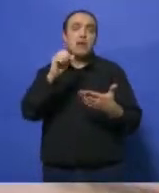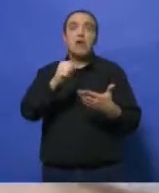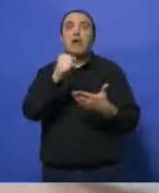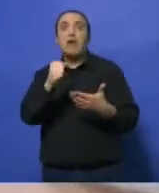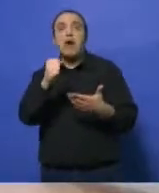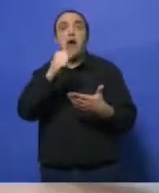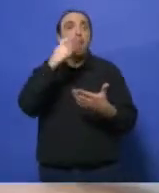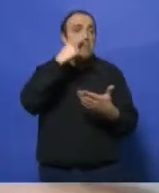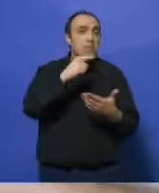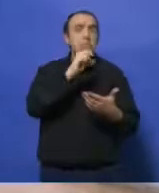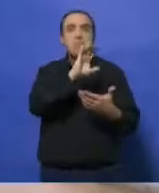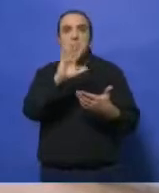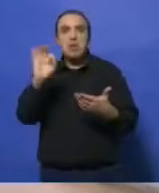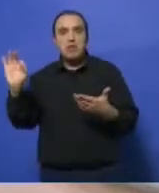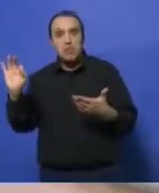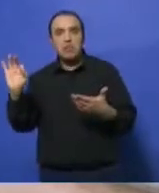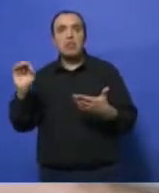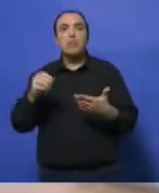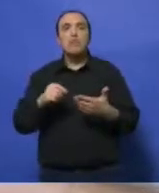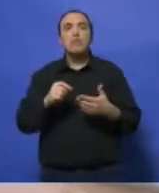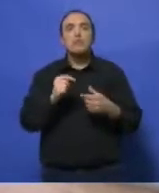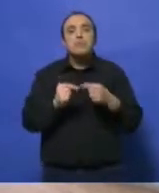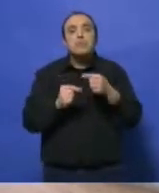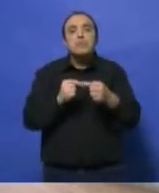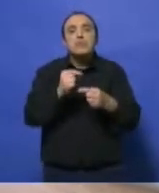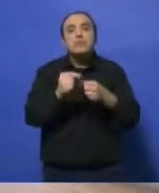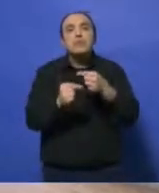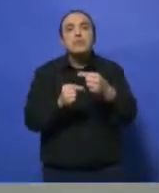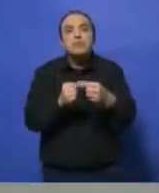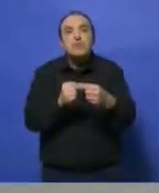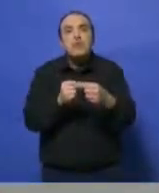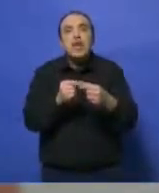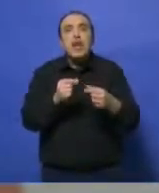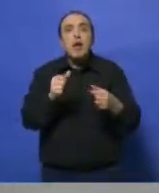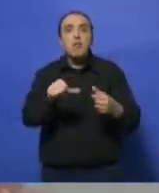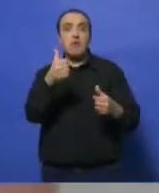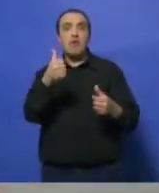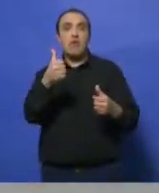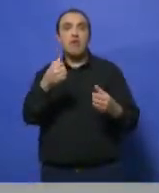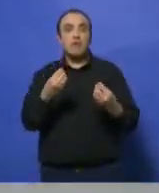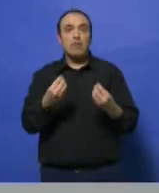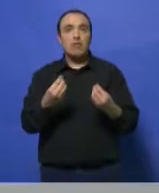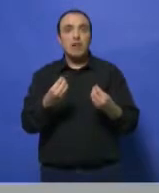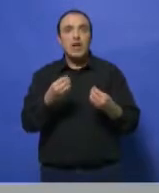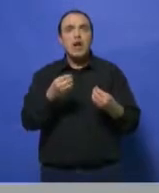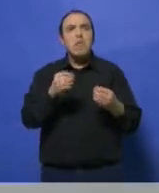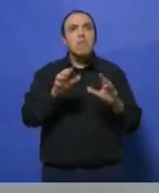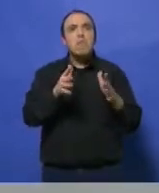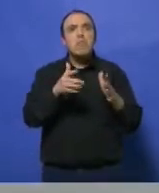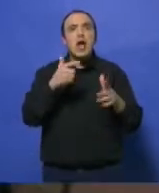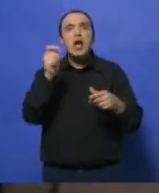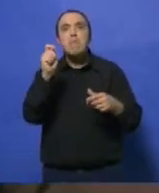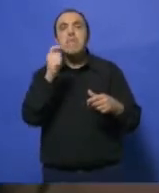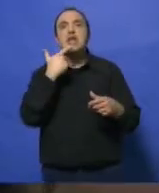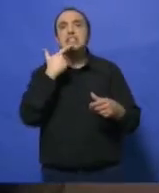Todo suma, y para nosotros es un pasito a estar más cerca a lo que queremos lograr. Más o menos se estima que en el mes de septiembre, octubre, se van